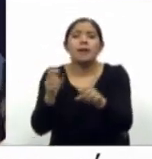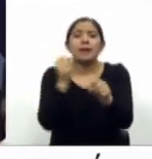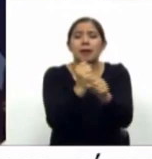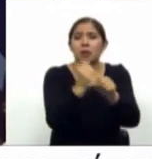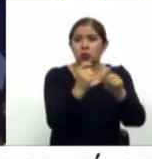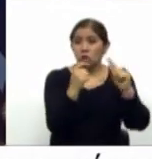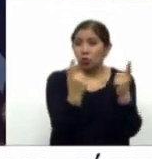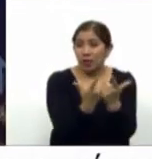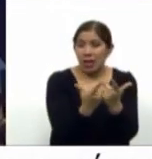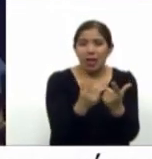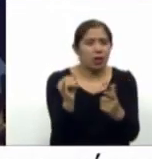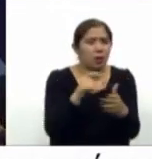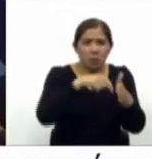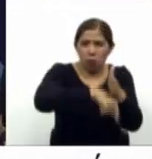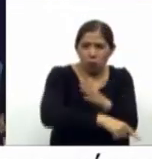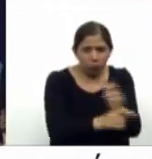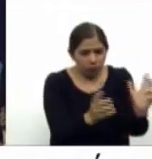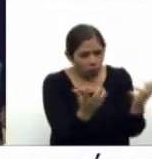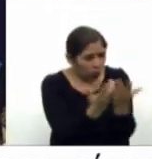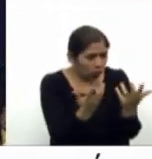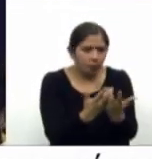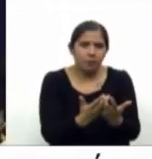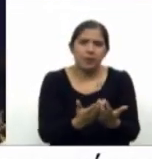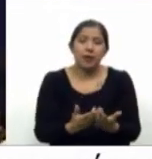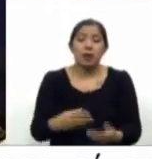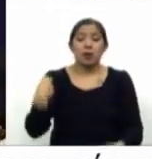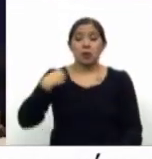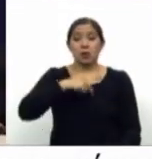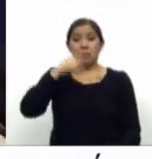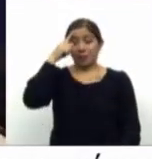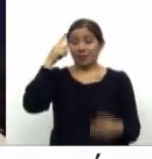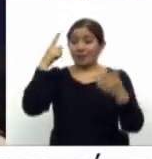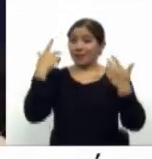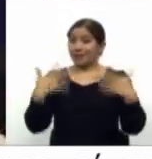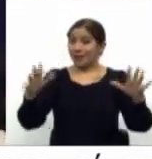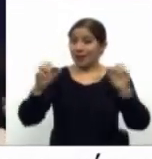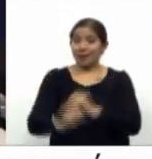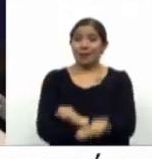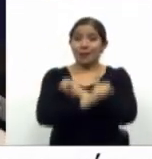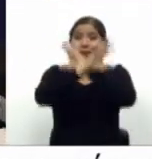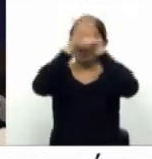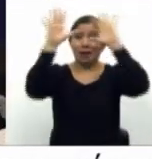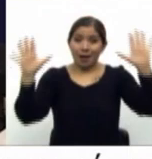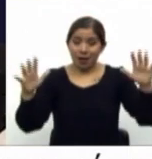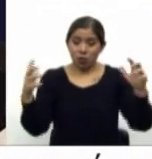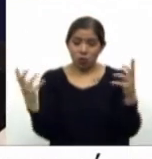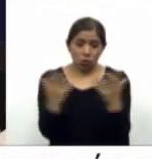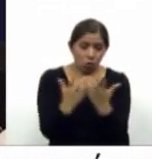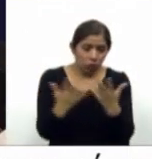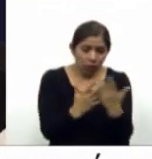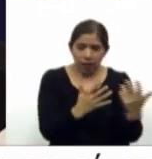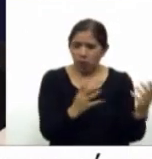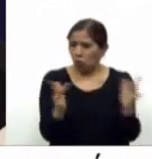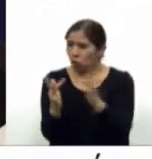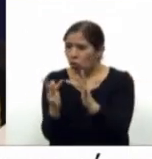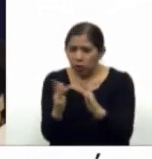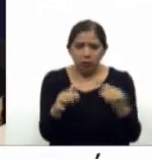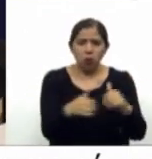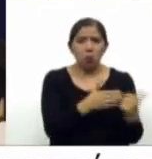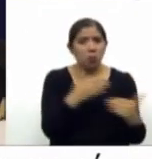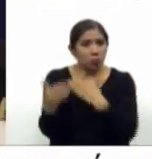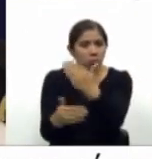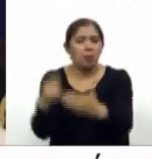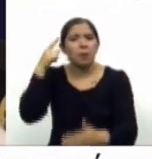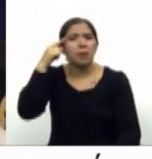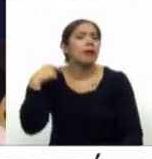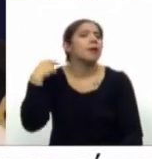social. Entonces consideramos que ahora que hemos logrado establecer todos estos mecanismos y esta coordinación, vamos a poder